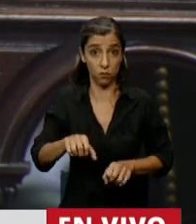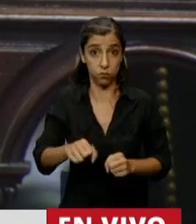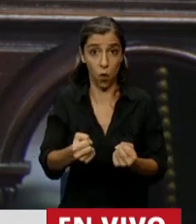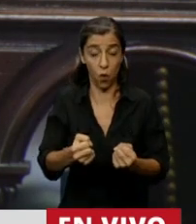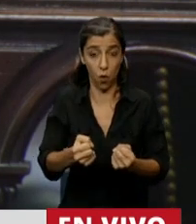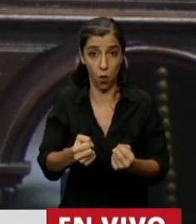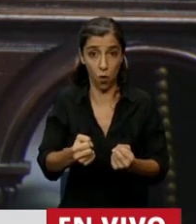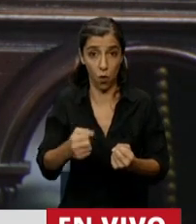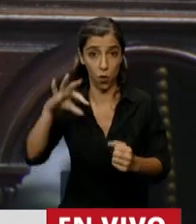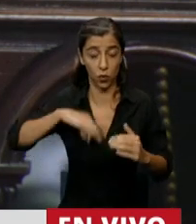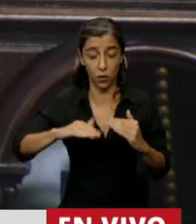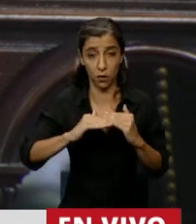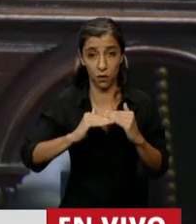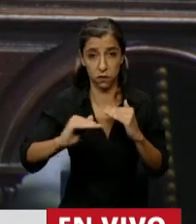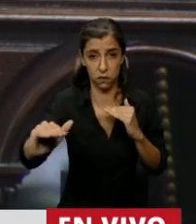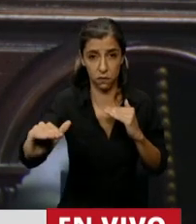No lo